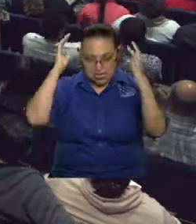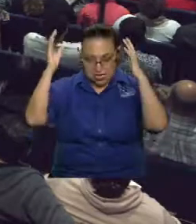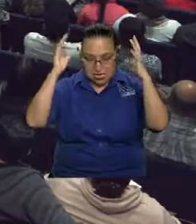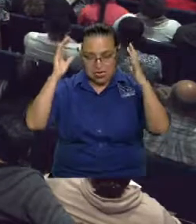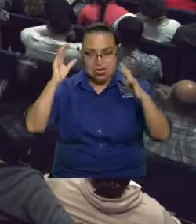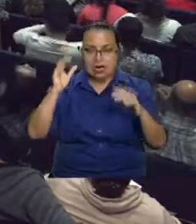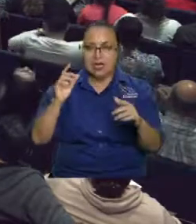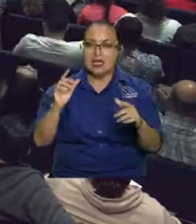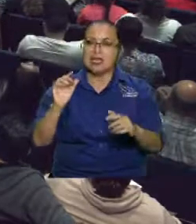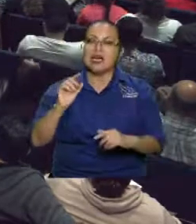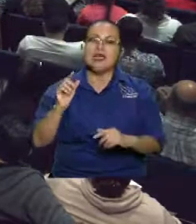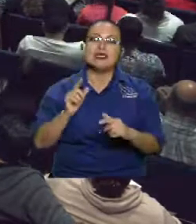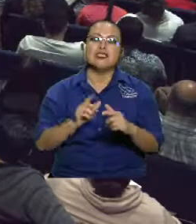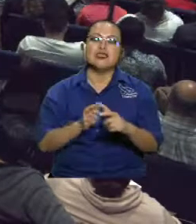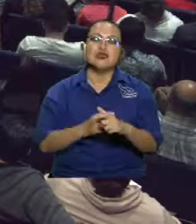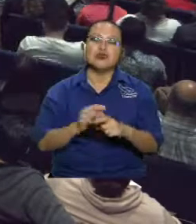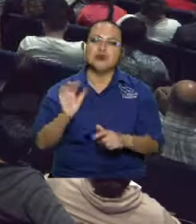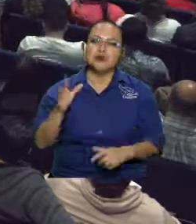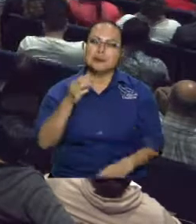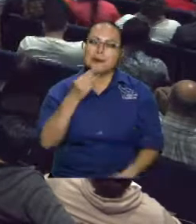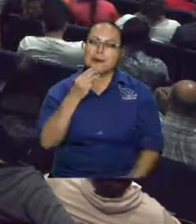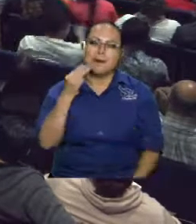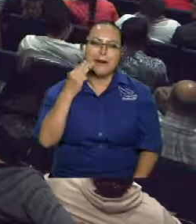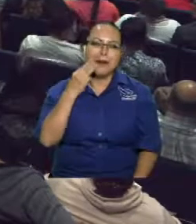O se va a bañar donde su mamá.